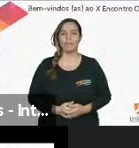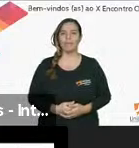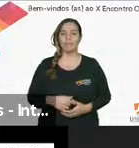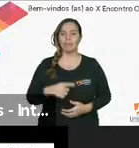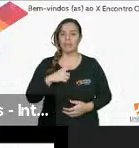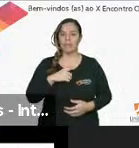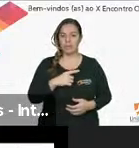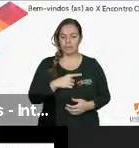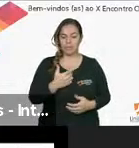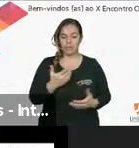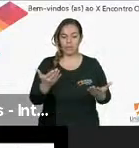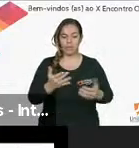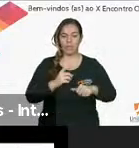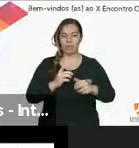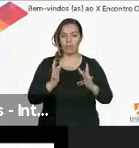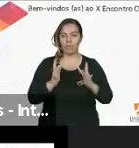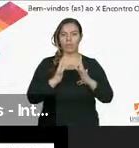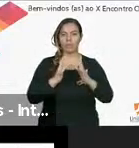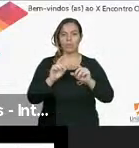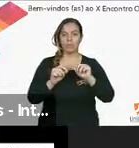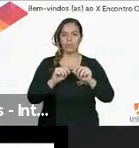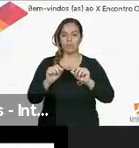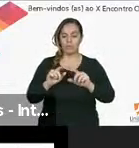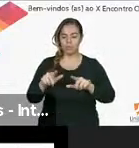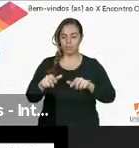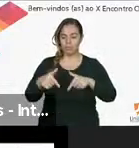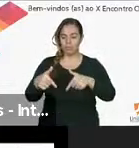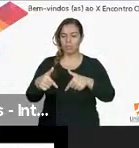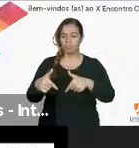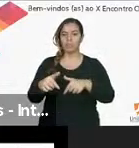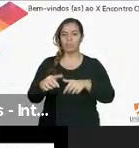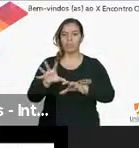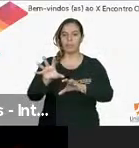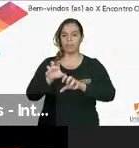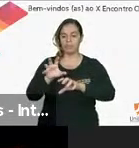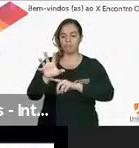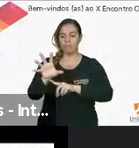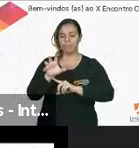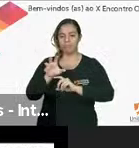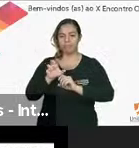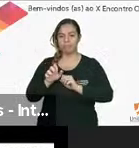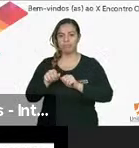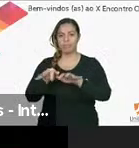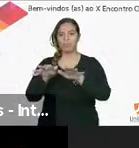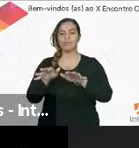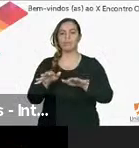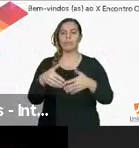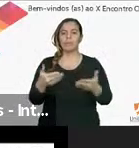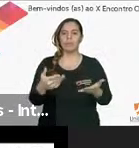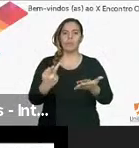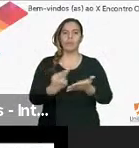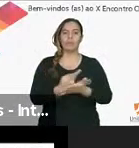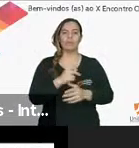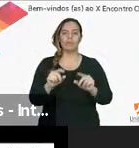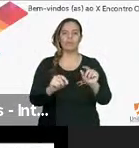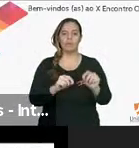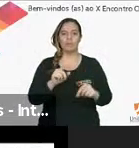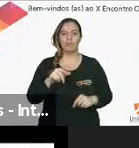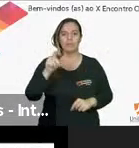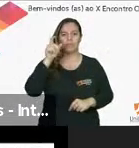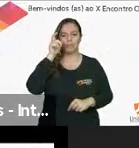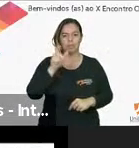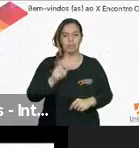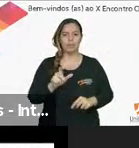ahora contacta con el efector de repulsión y al revés. Bueno, ocurre algo interesante en